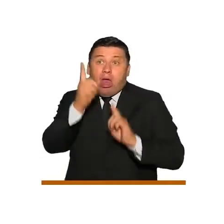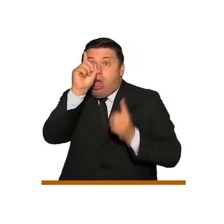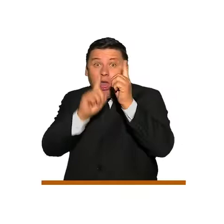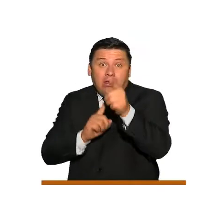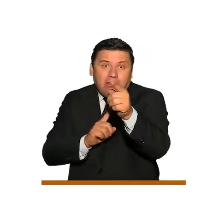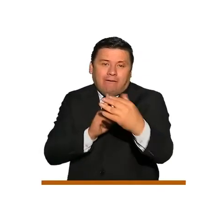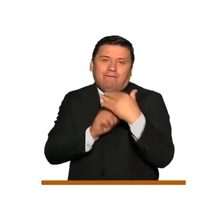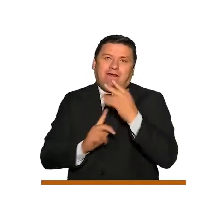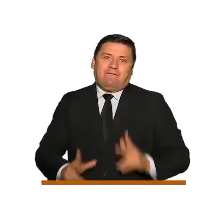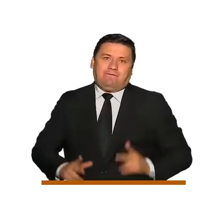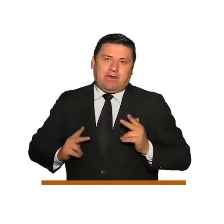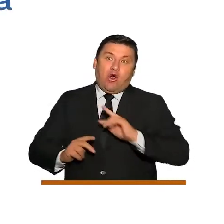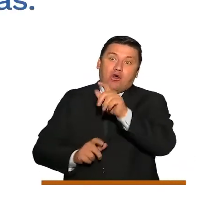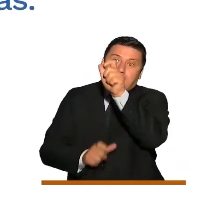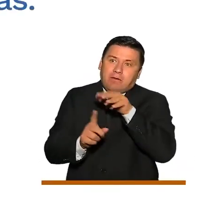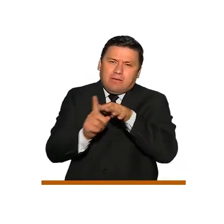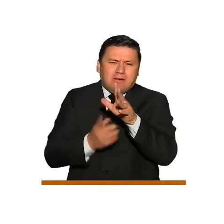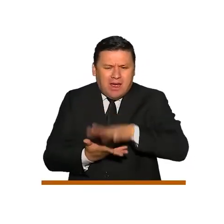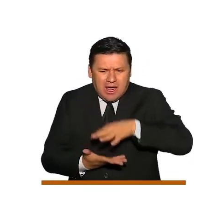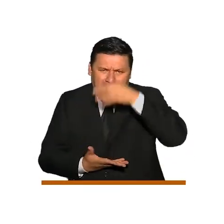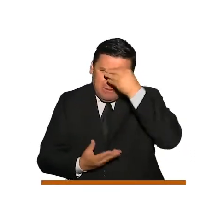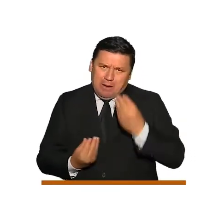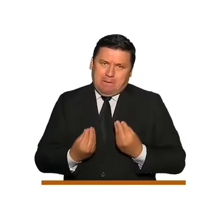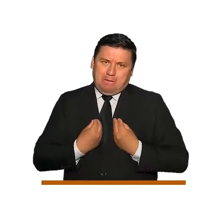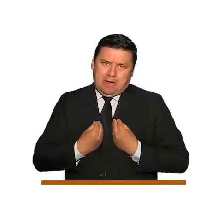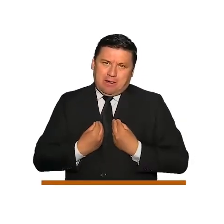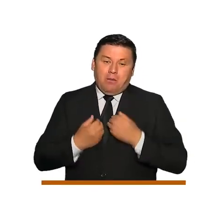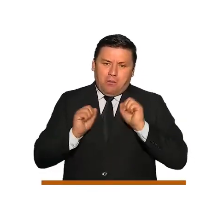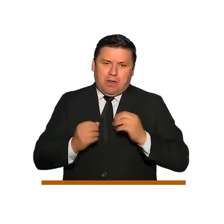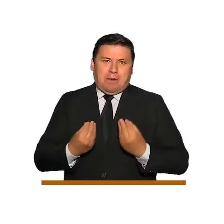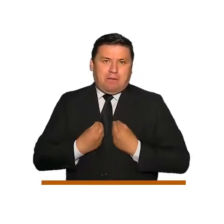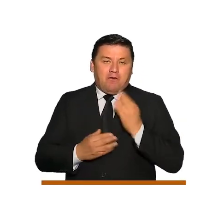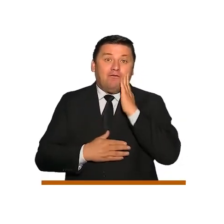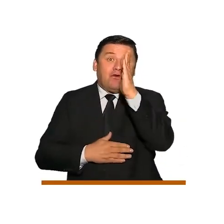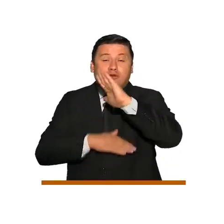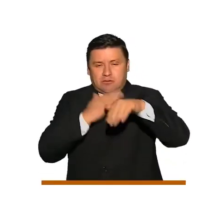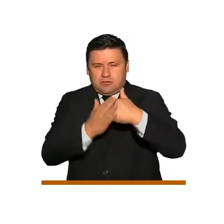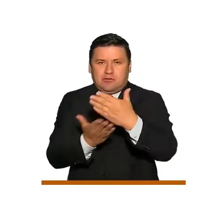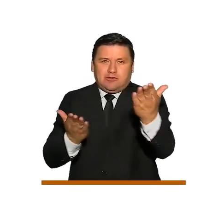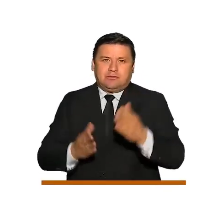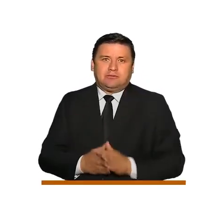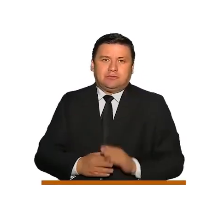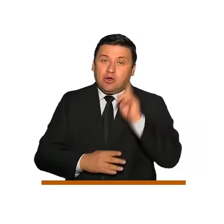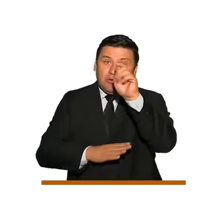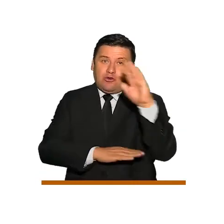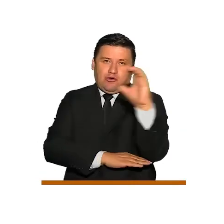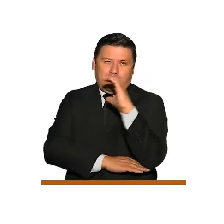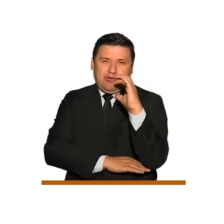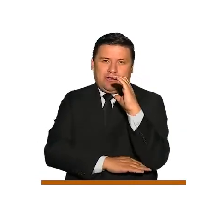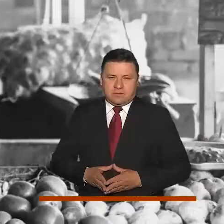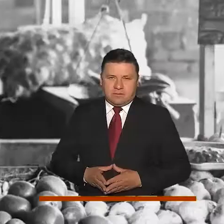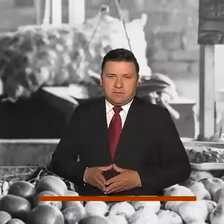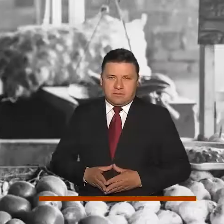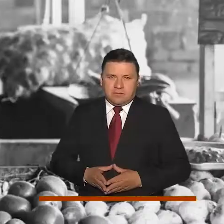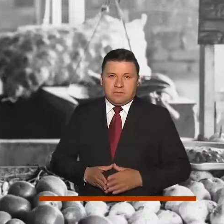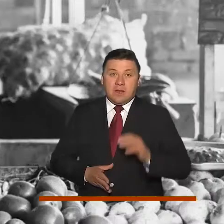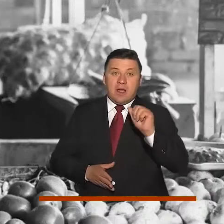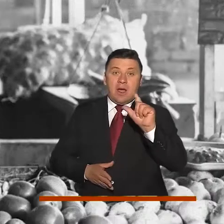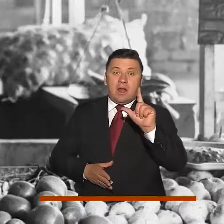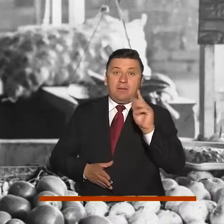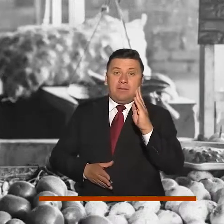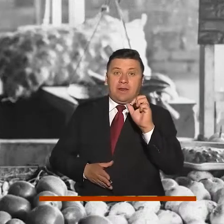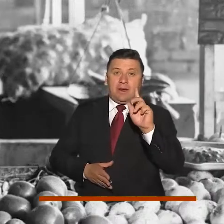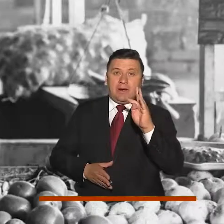Tus excusas ponen en riesgo tu vida y la de muchas personas. Aprendamos a convivir para poder vivir. El futuro es de todos. Gobierno de Colombia. Alberto,